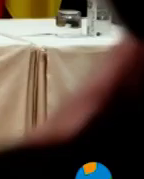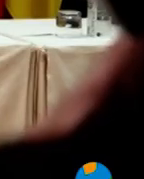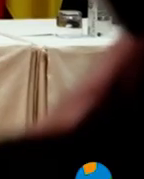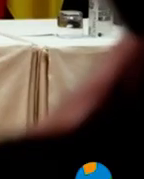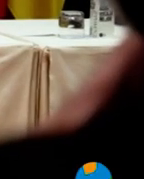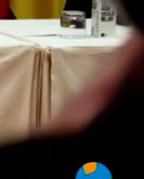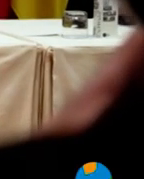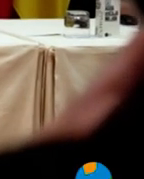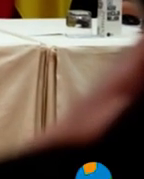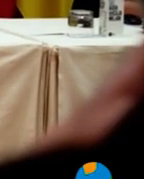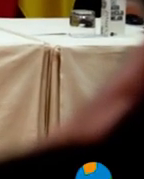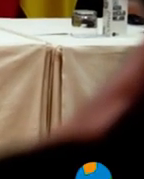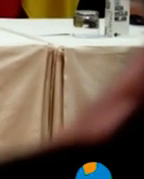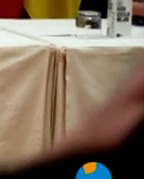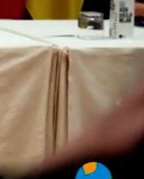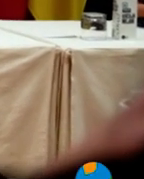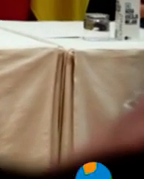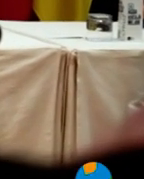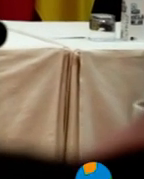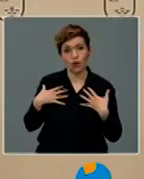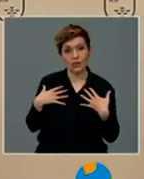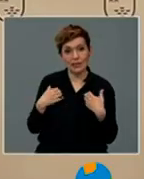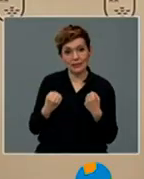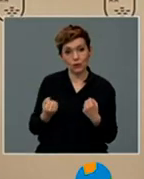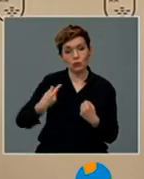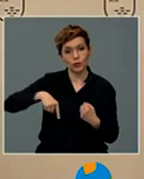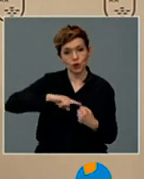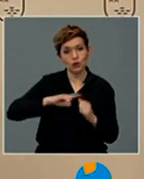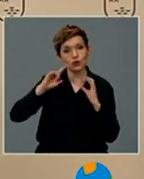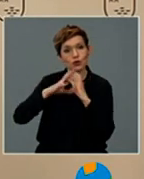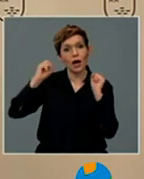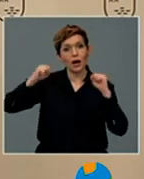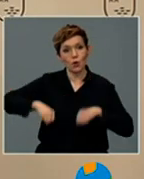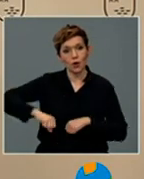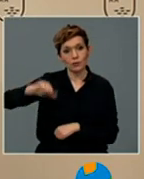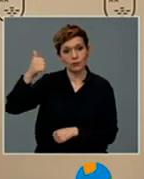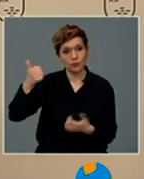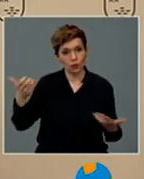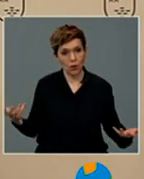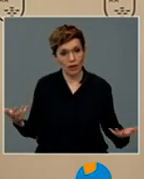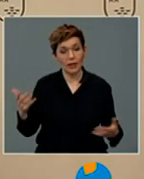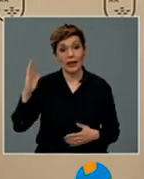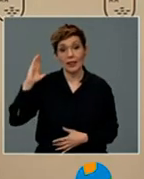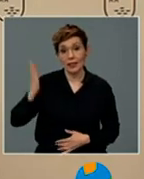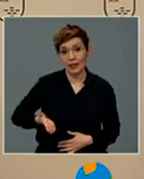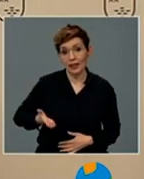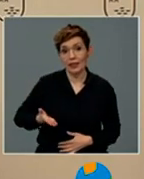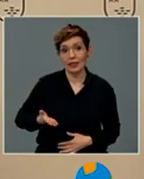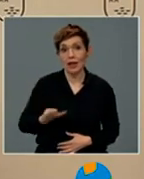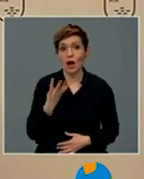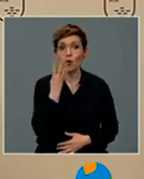adelantar ante posibles repuntes de contagios. Hemos acordado que ante un aumento de la incidencia semanal de al menos